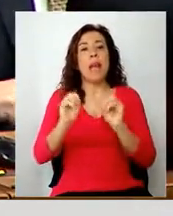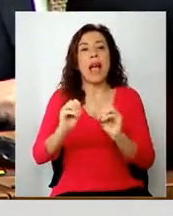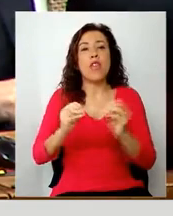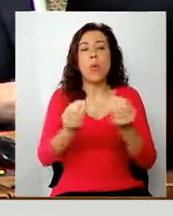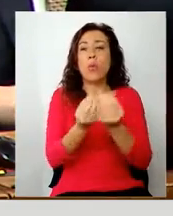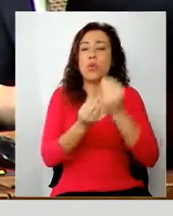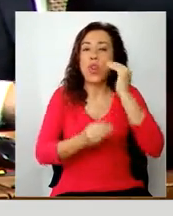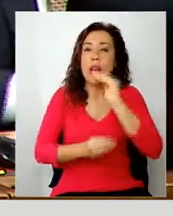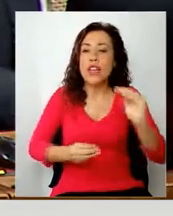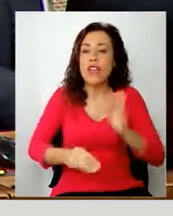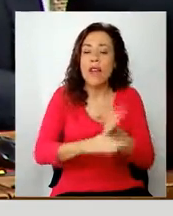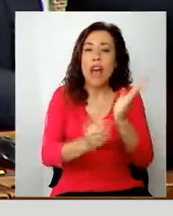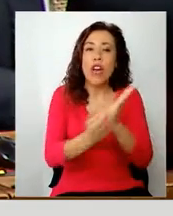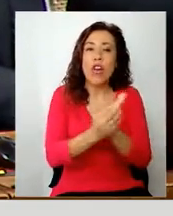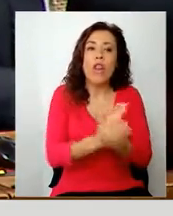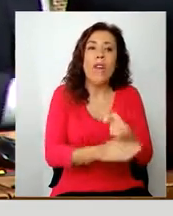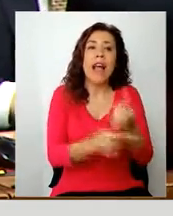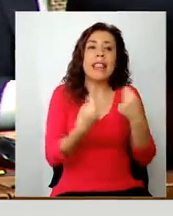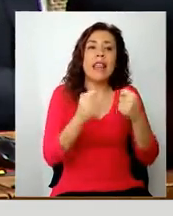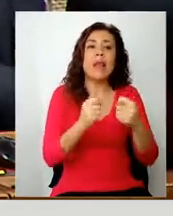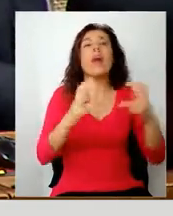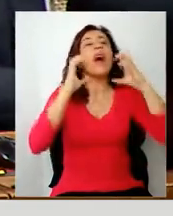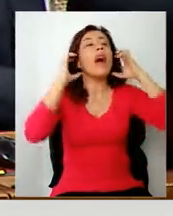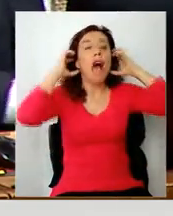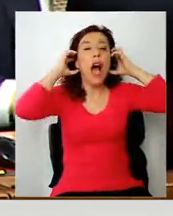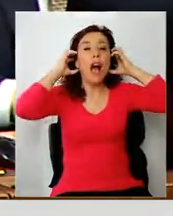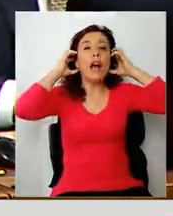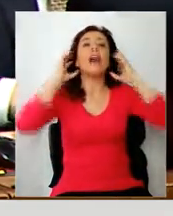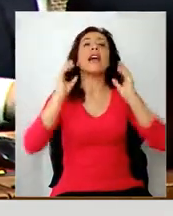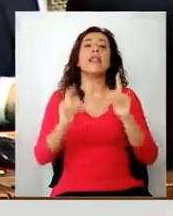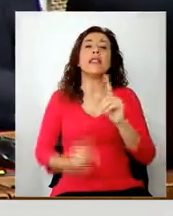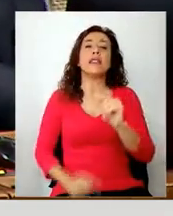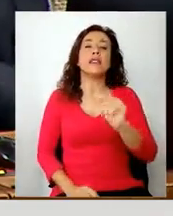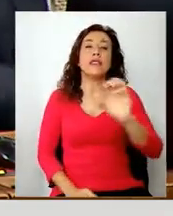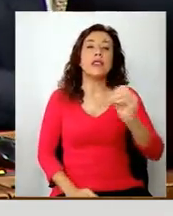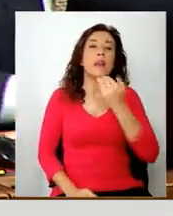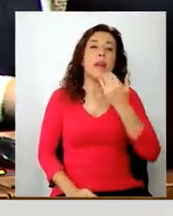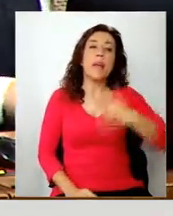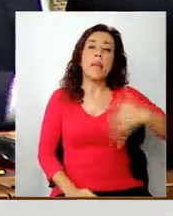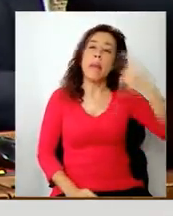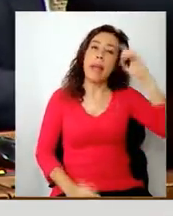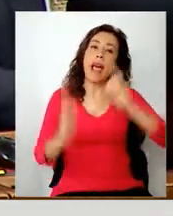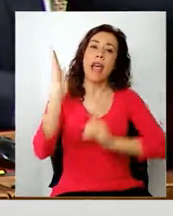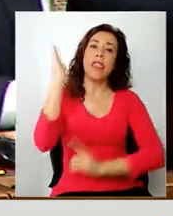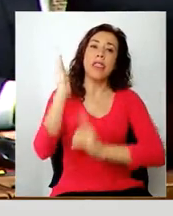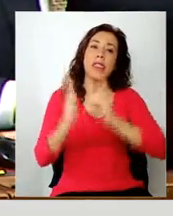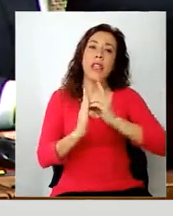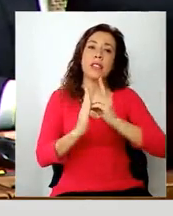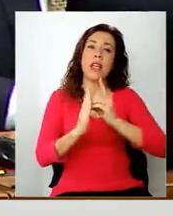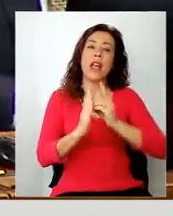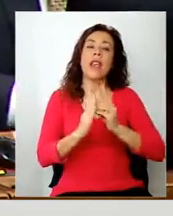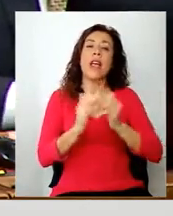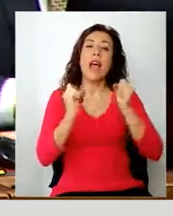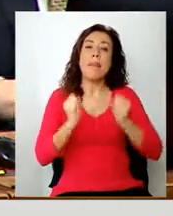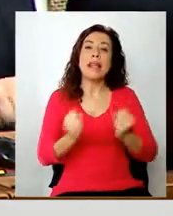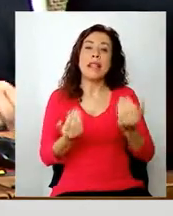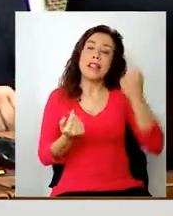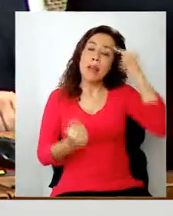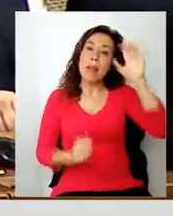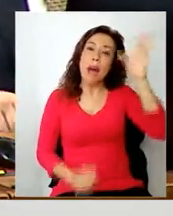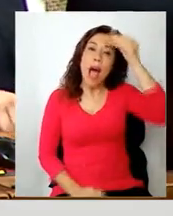escolar reciben tratamiento como fonoaudiología y terapia ocupacional que son fundamentales para el desarrollo de habilidades necesarias en el aprendizaje